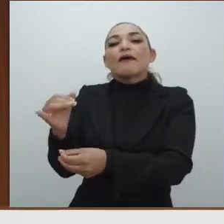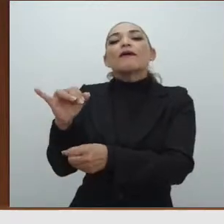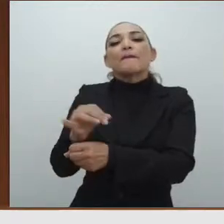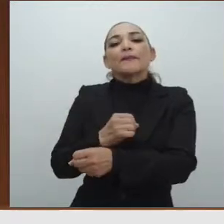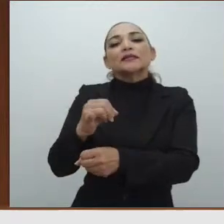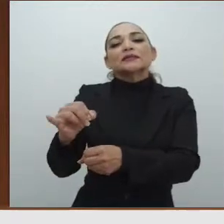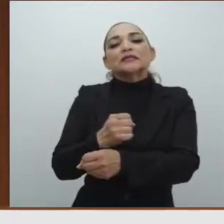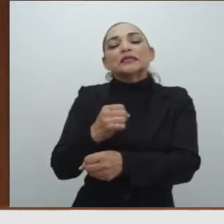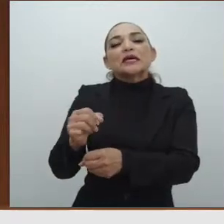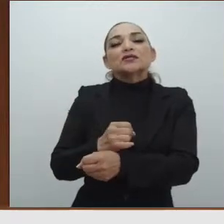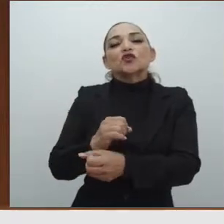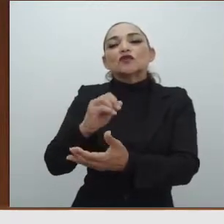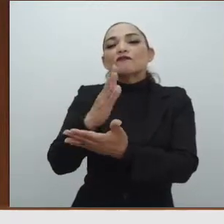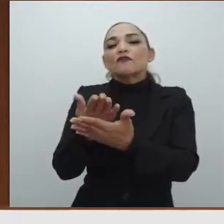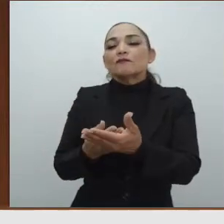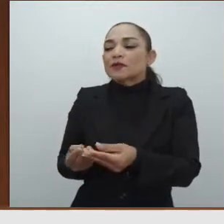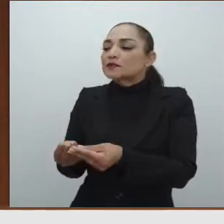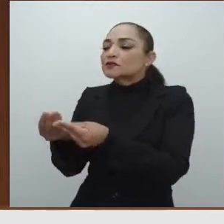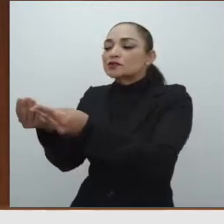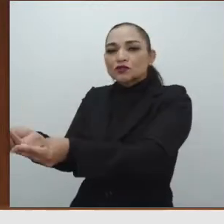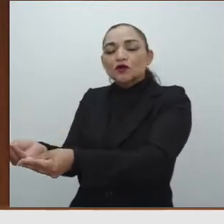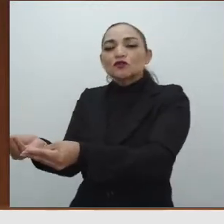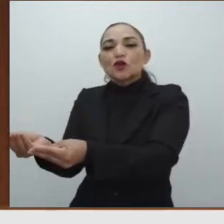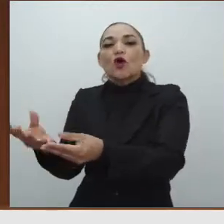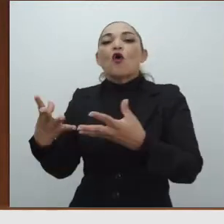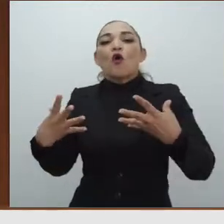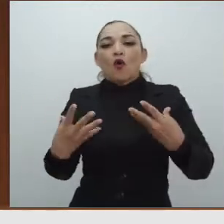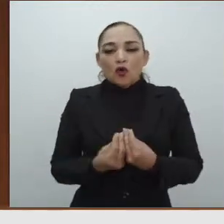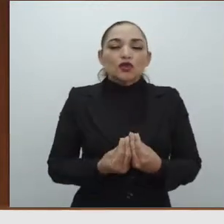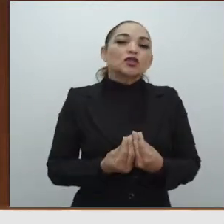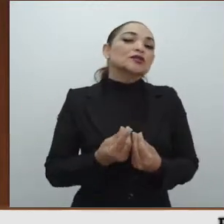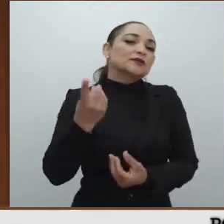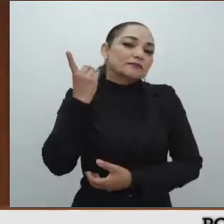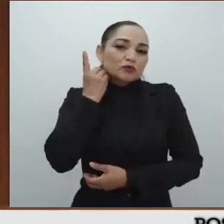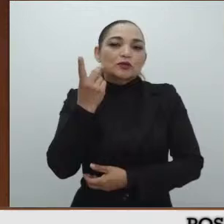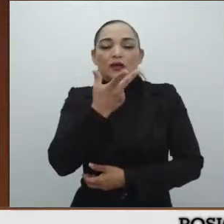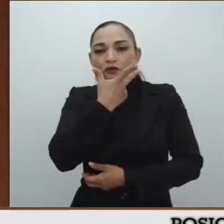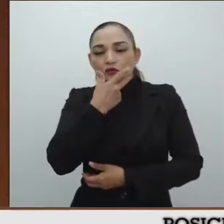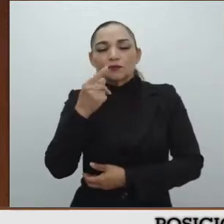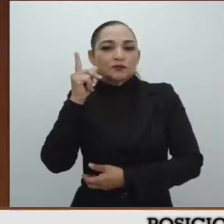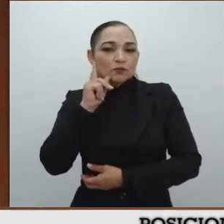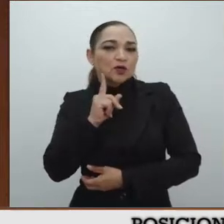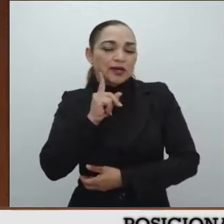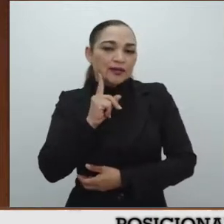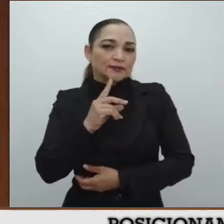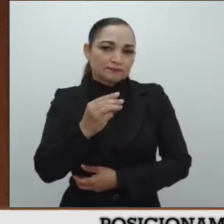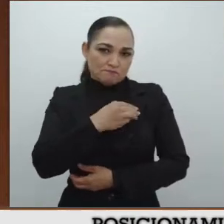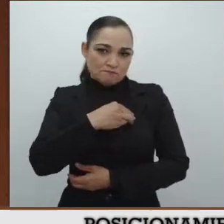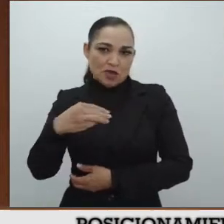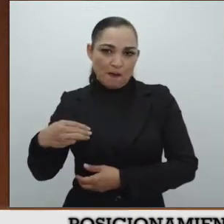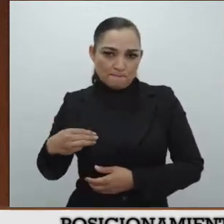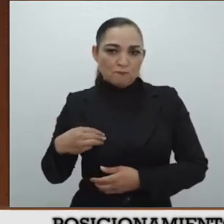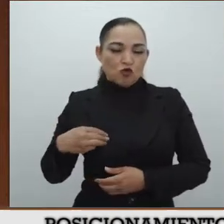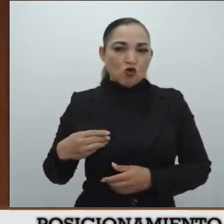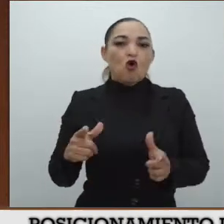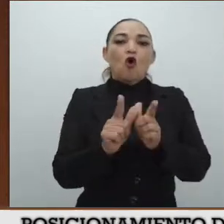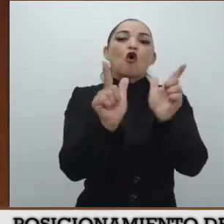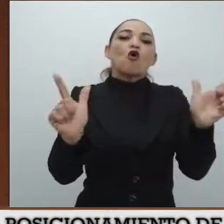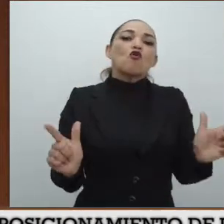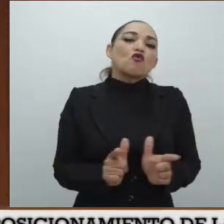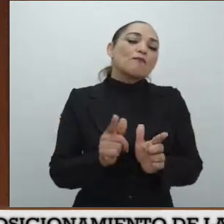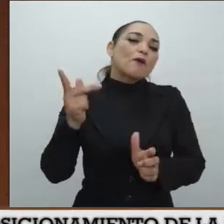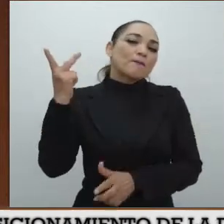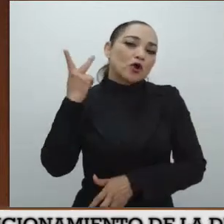junto con las diputadas y el diputado que integramos, lo que es nuestro grupo parlamentario,